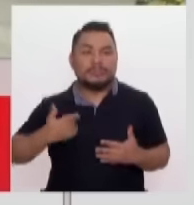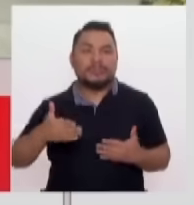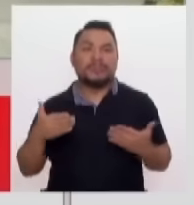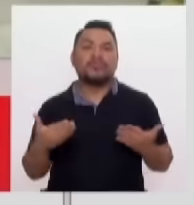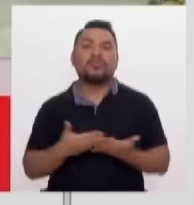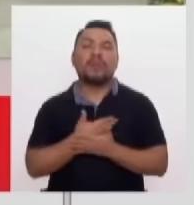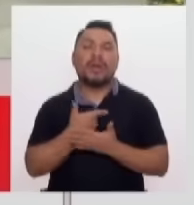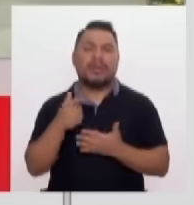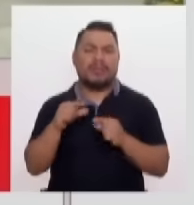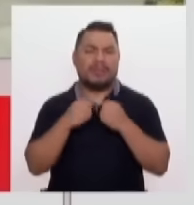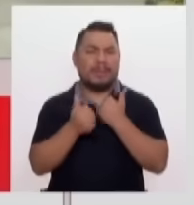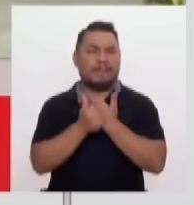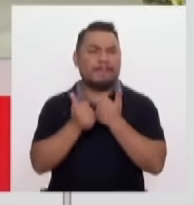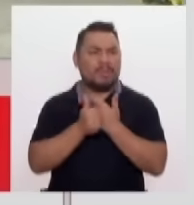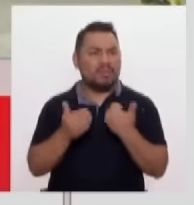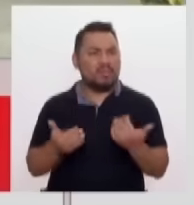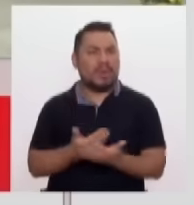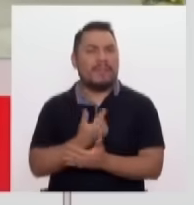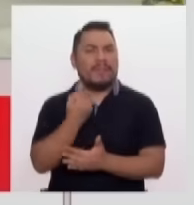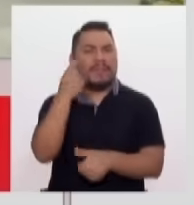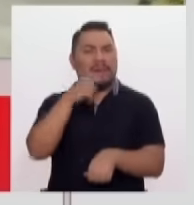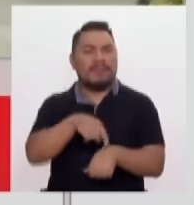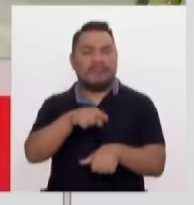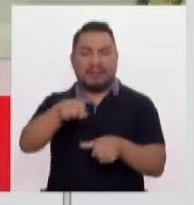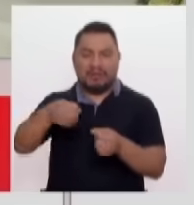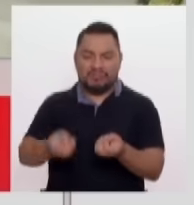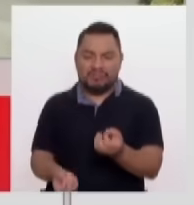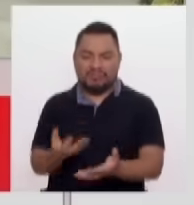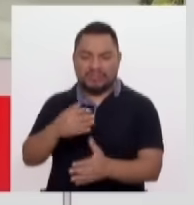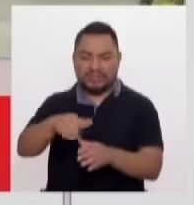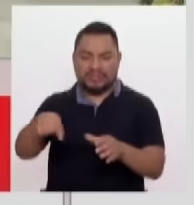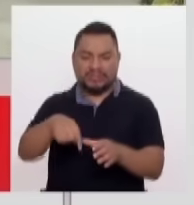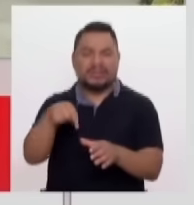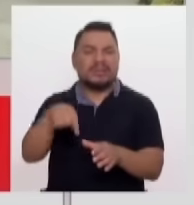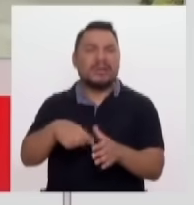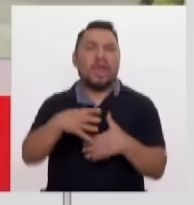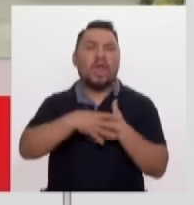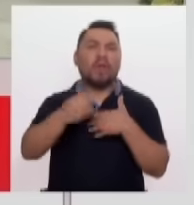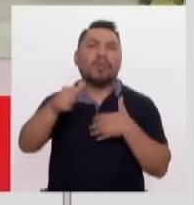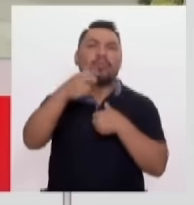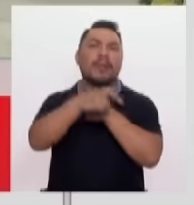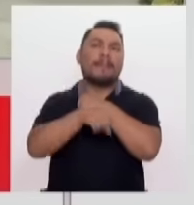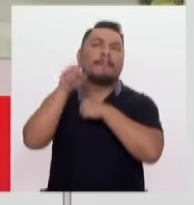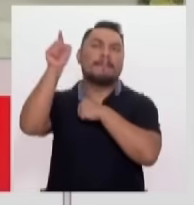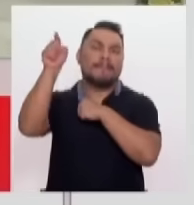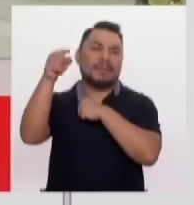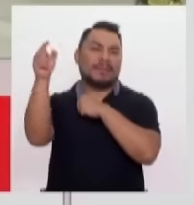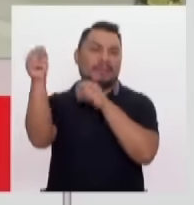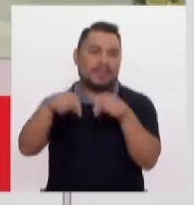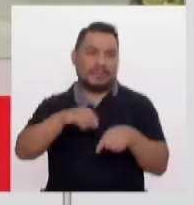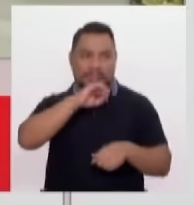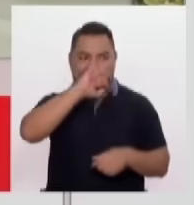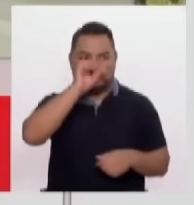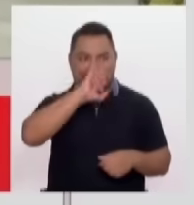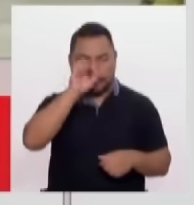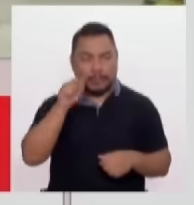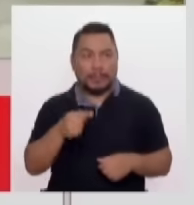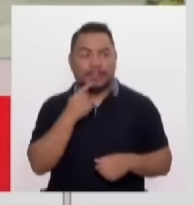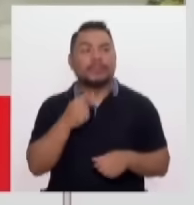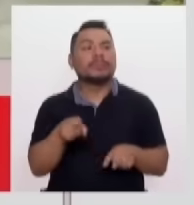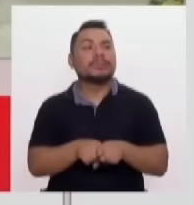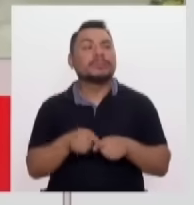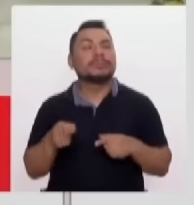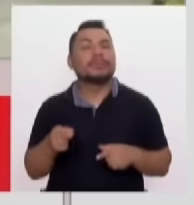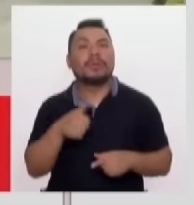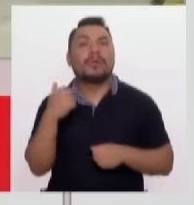nuevo dentro de esta criminalidad que ha sido traída por extranjeros al país. Se han resaltado estos aspectos de